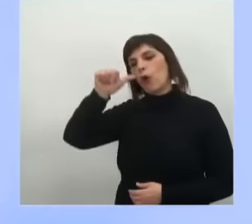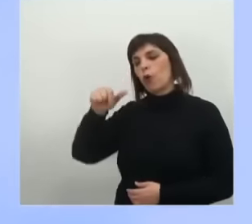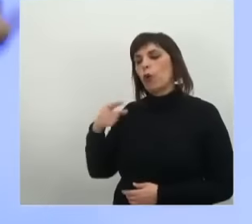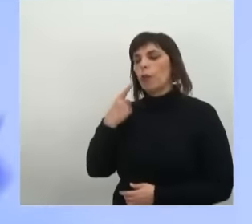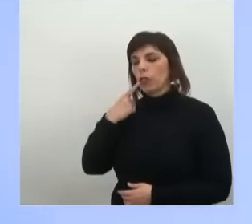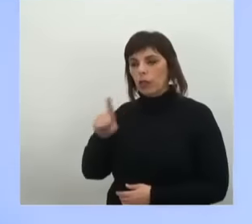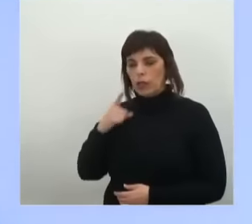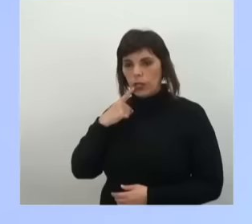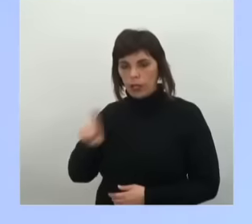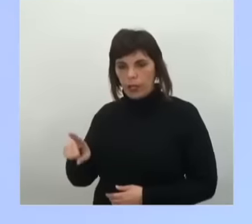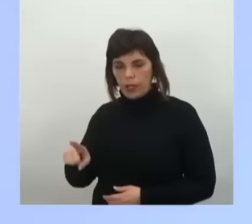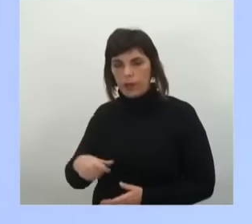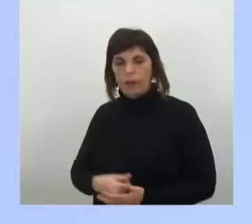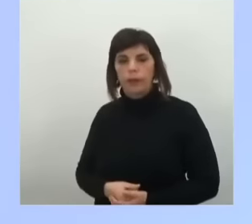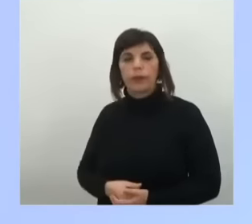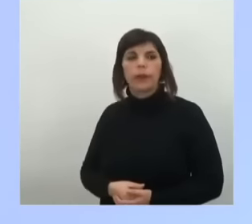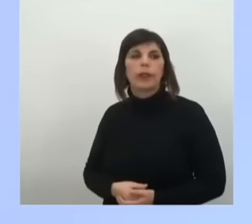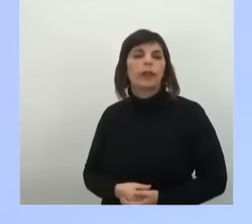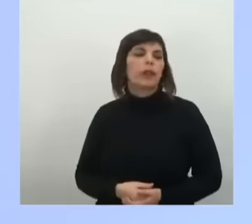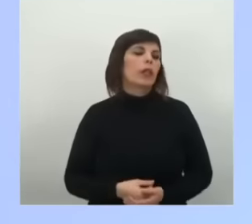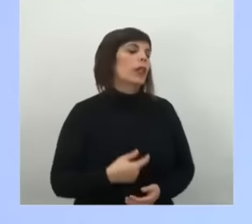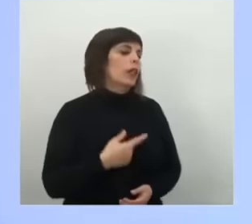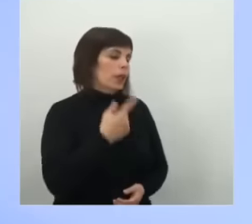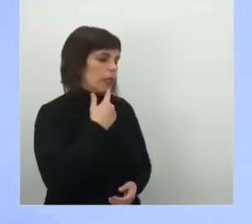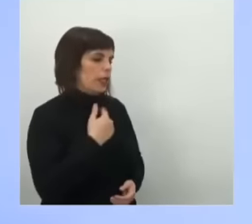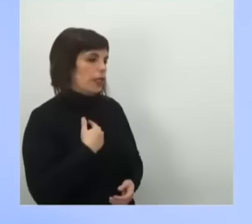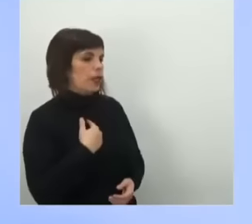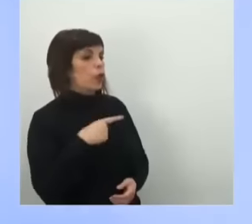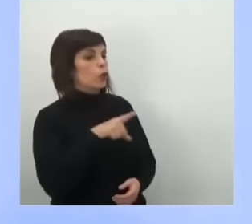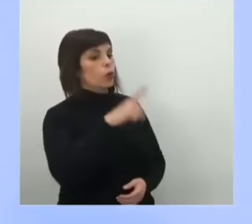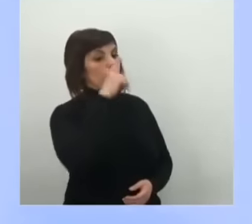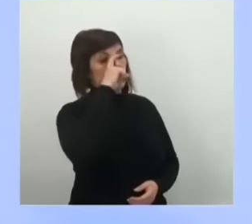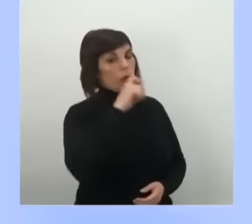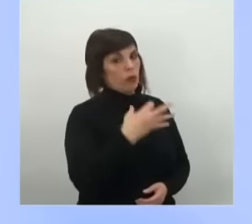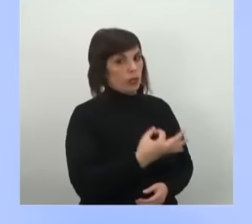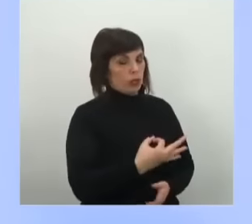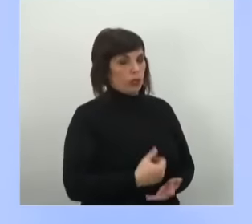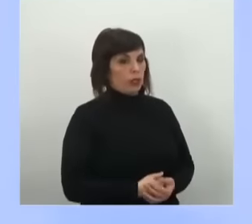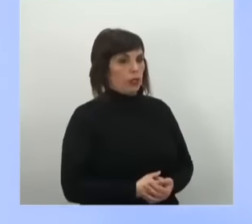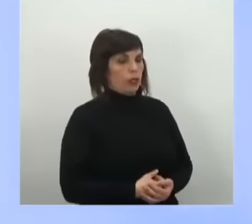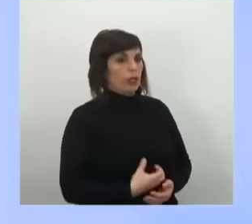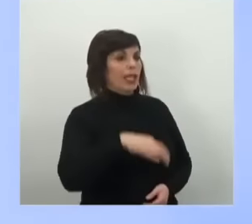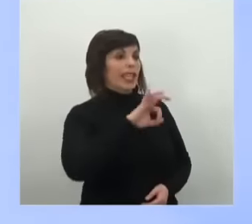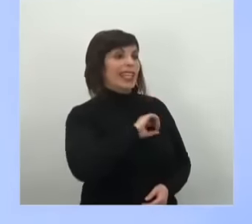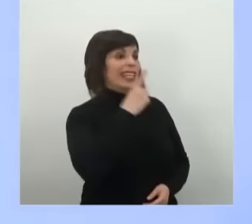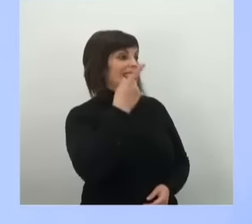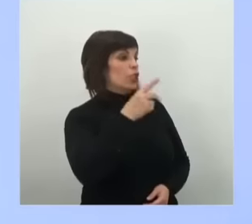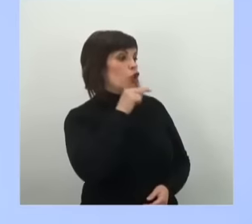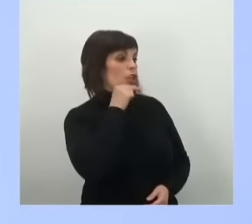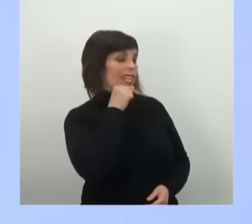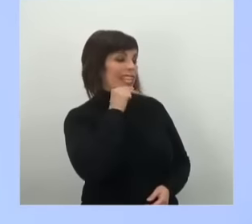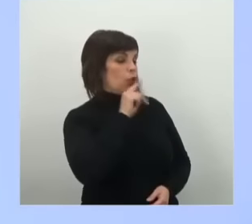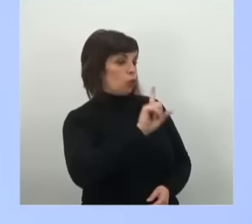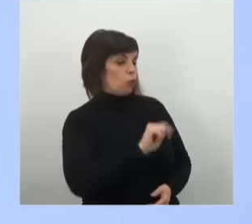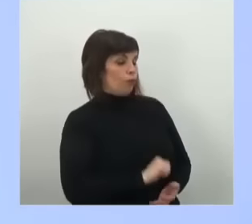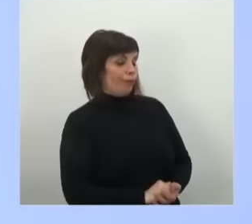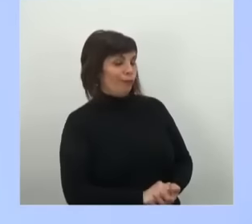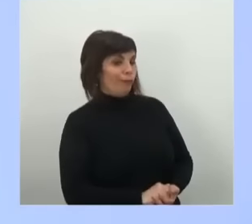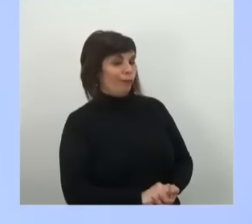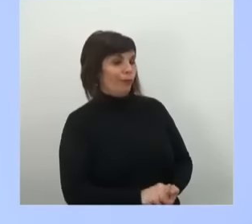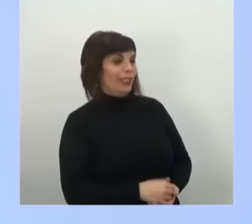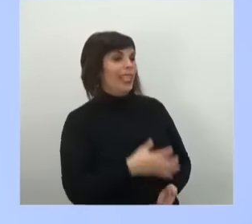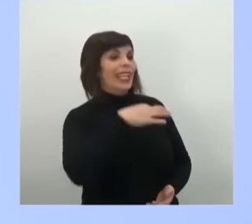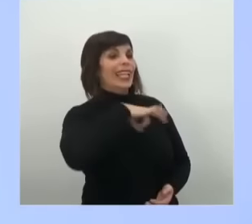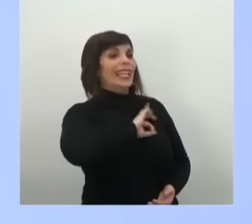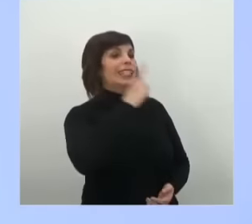algunas situaciones que yo tenía y él me dice Tú tienes que recordarte algo que el señor no tiene nietos El señor